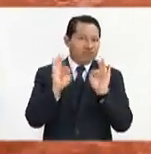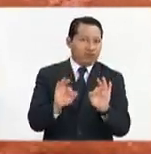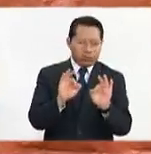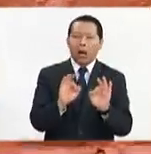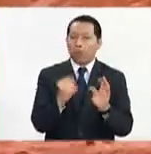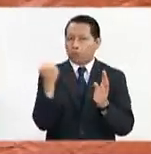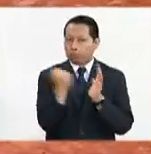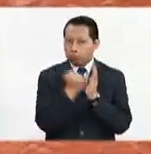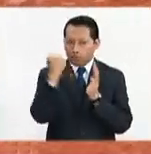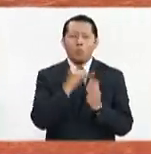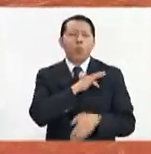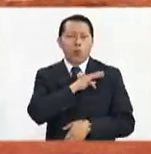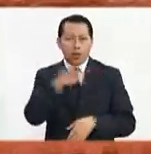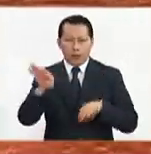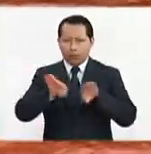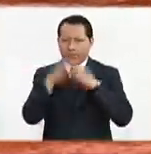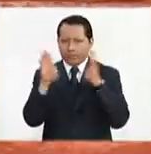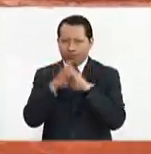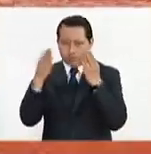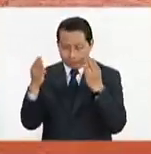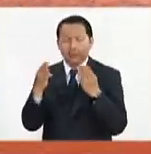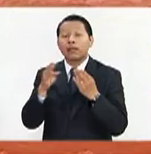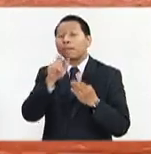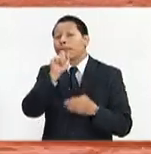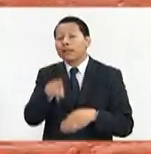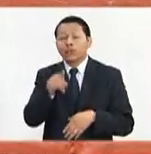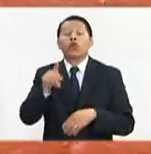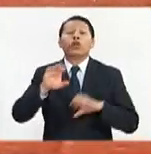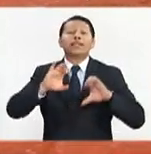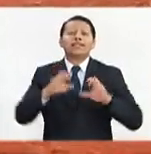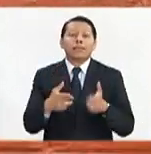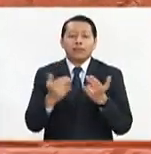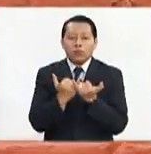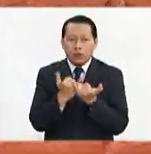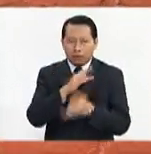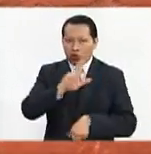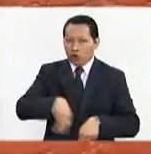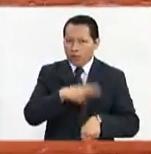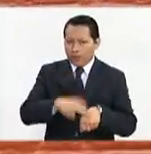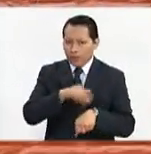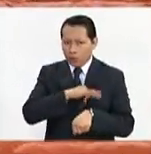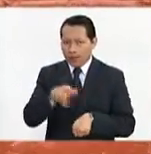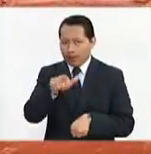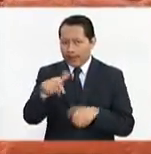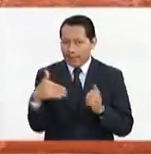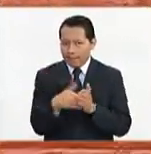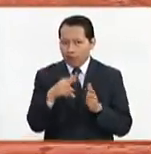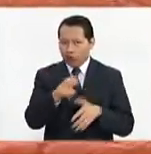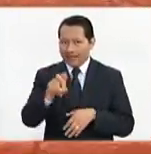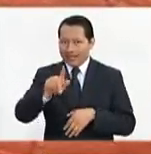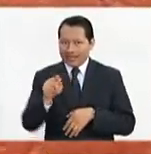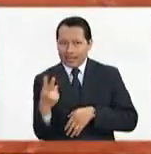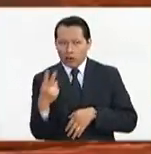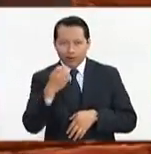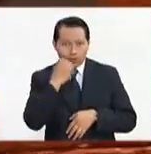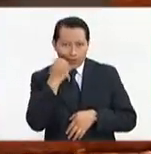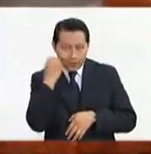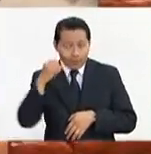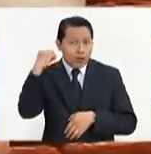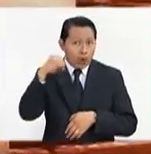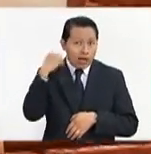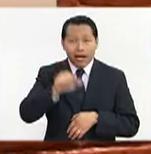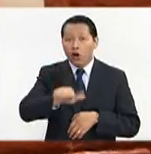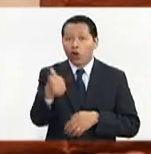continúa esta restricción general. En Chiapas también volverán a la normalidad 17,272 escuelas. En